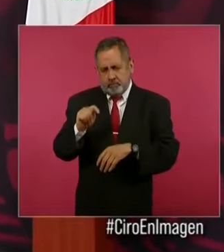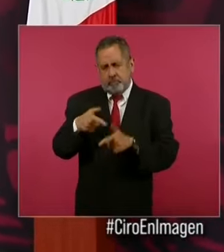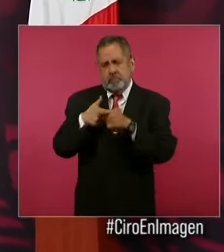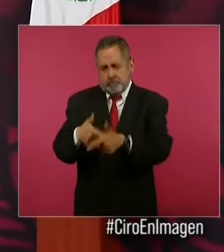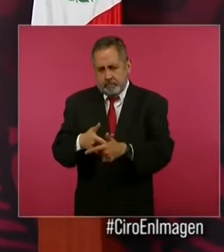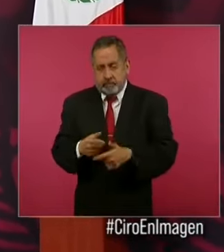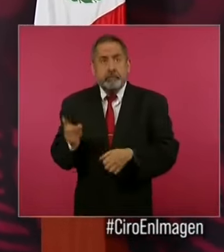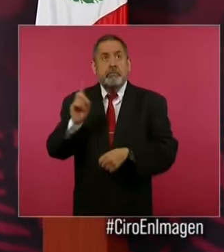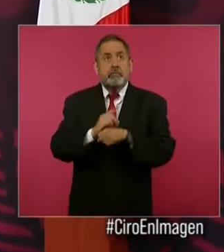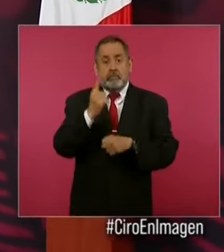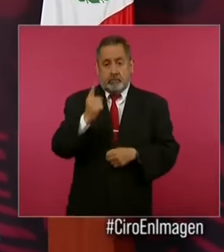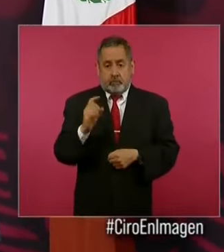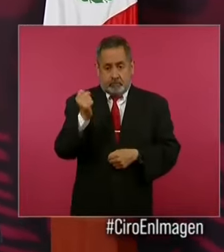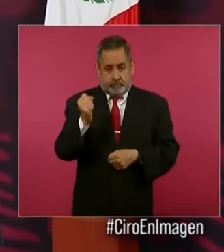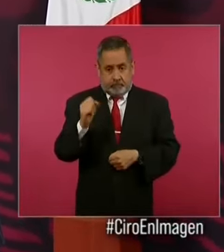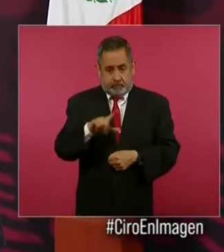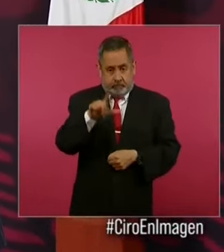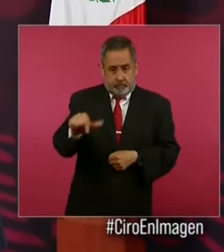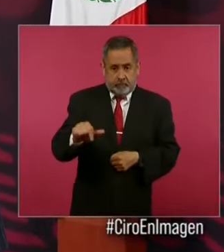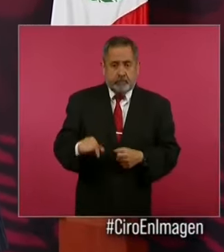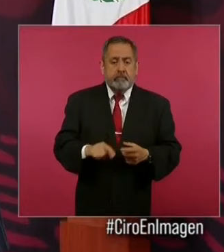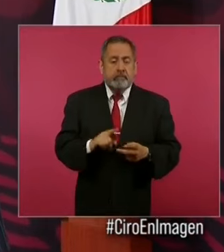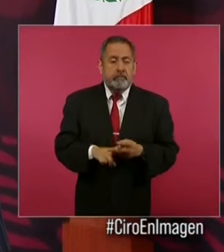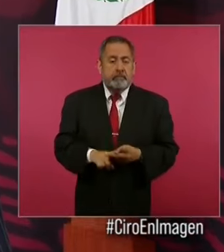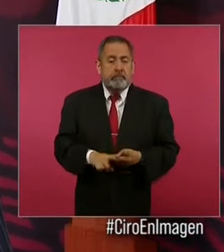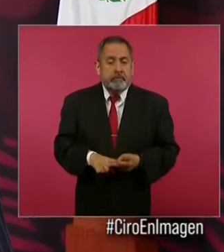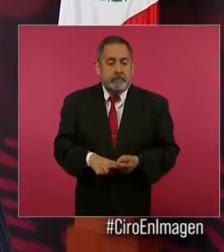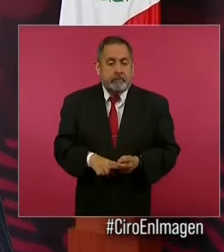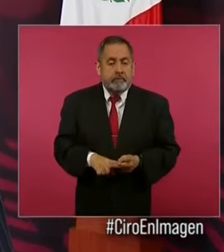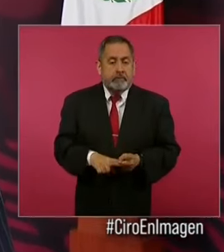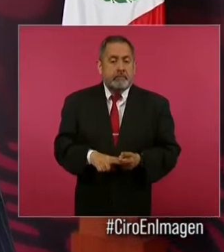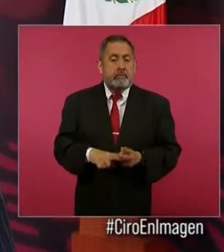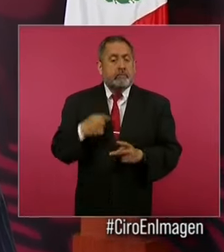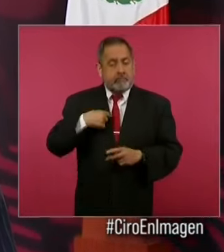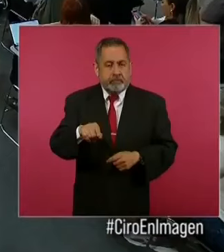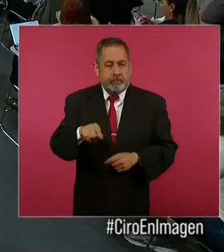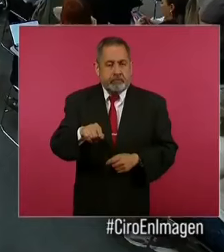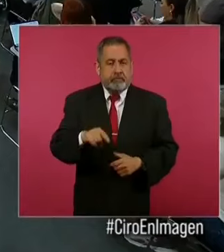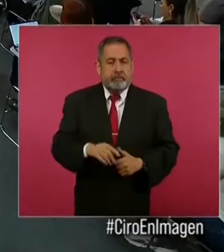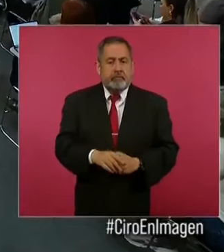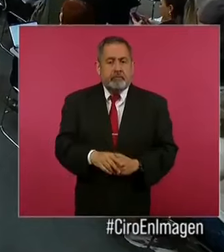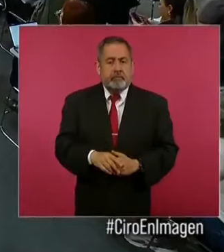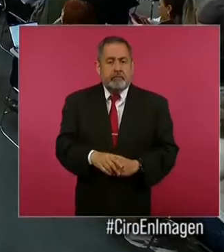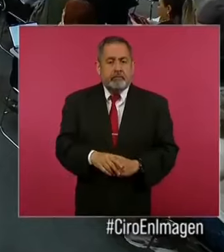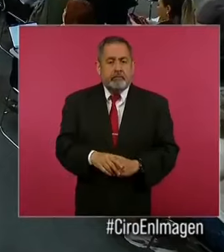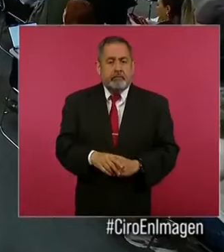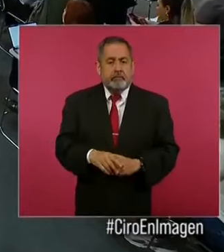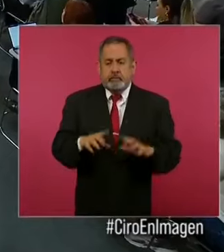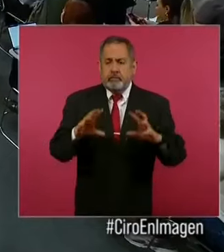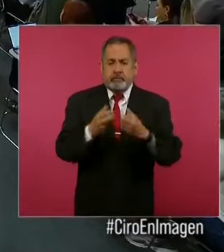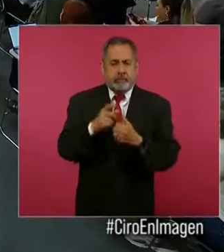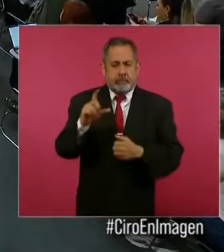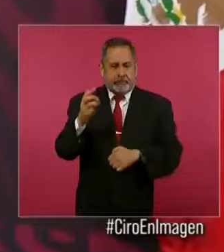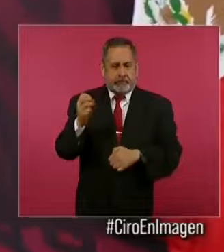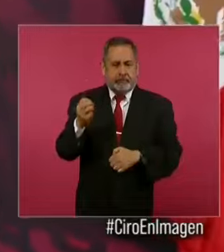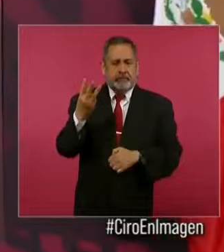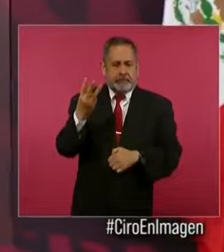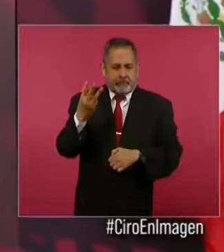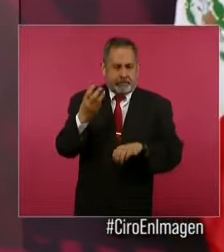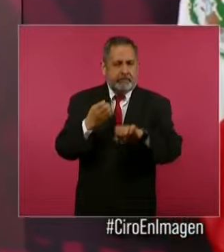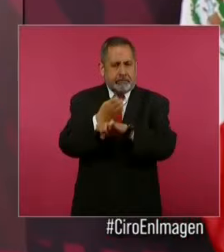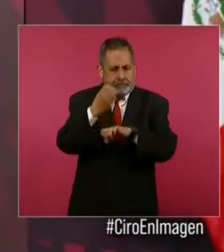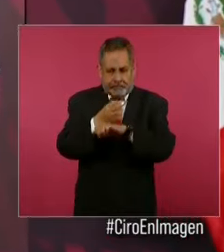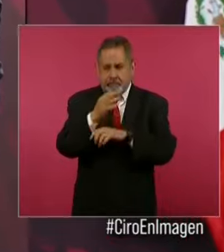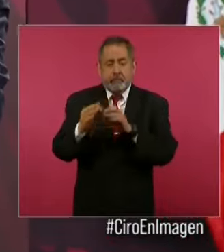de septiembre luego vamos a comenzar una gira por 23 estados